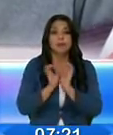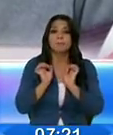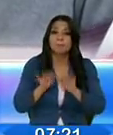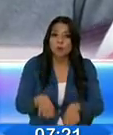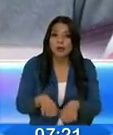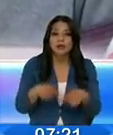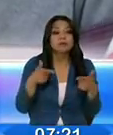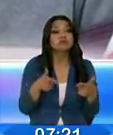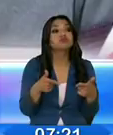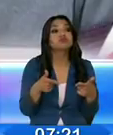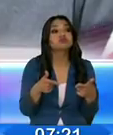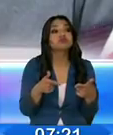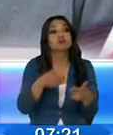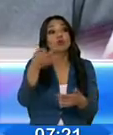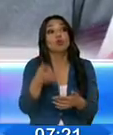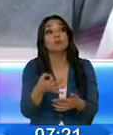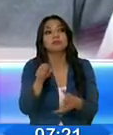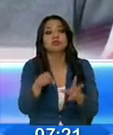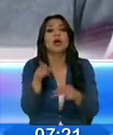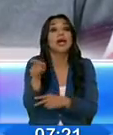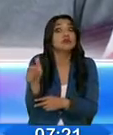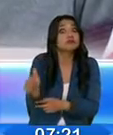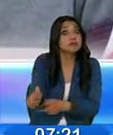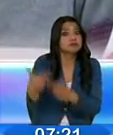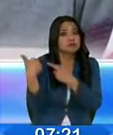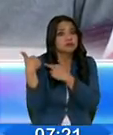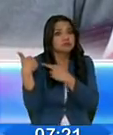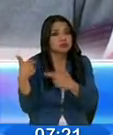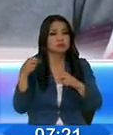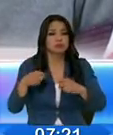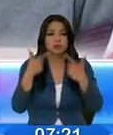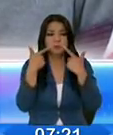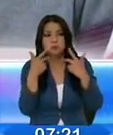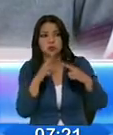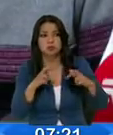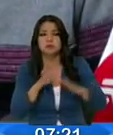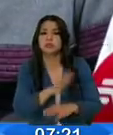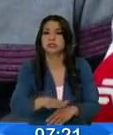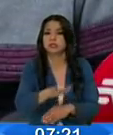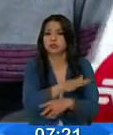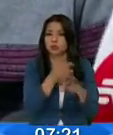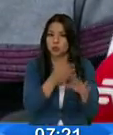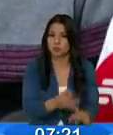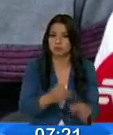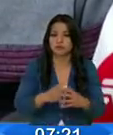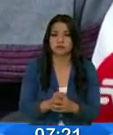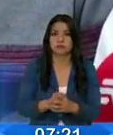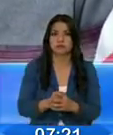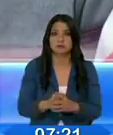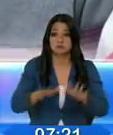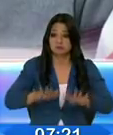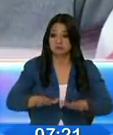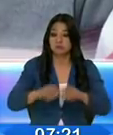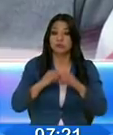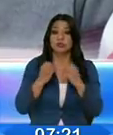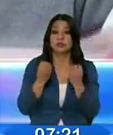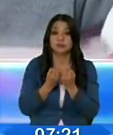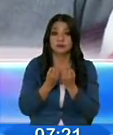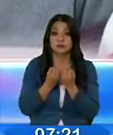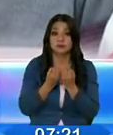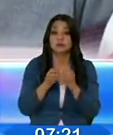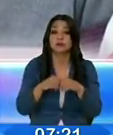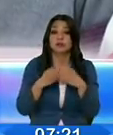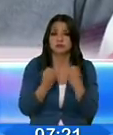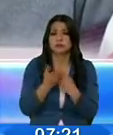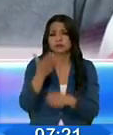un seguimiento del cumplimiento. Ellos tienen la capacidad de fiscalización. Y la organización nuestra, nosotros